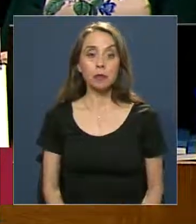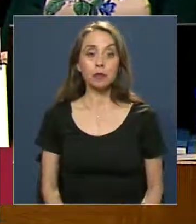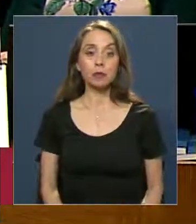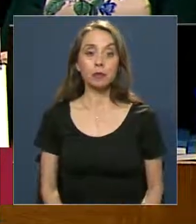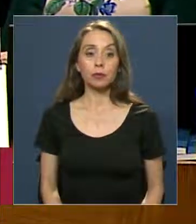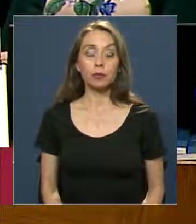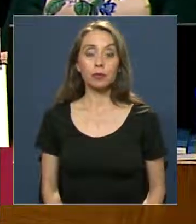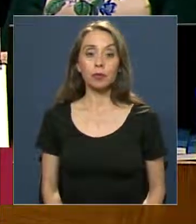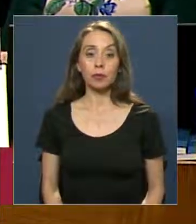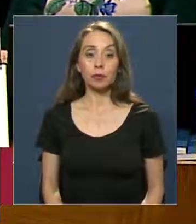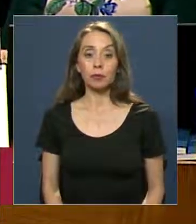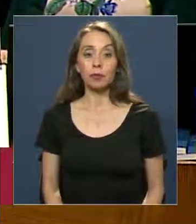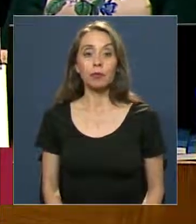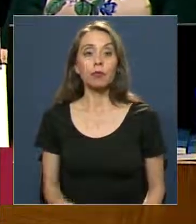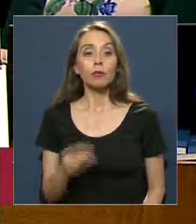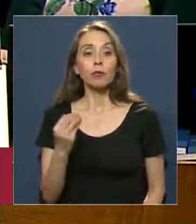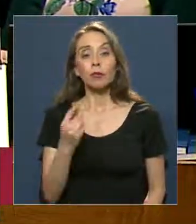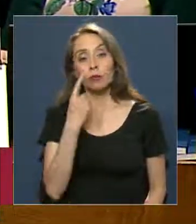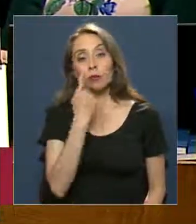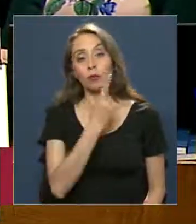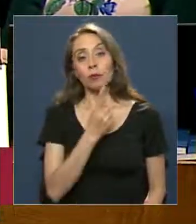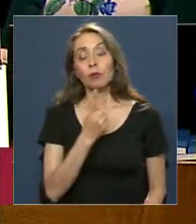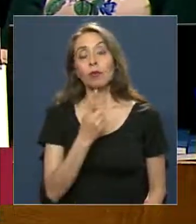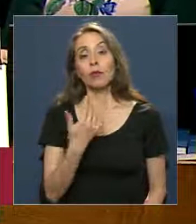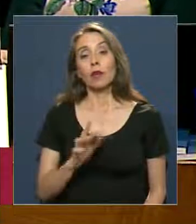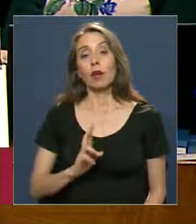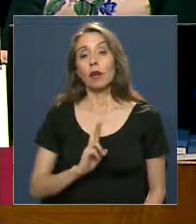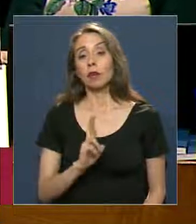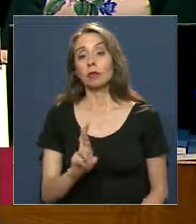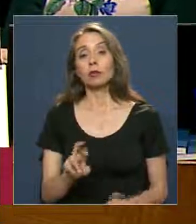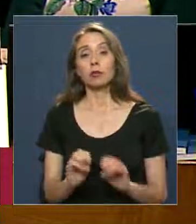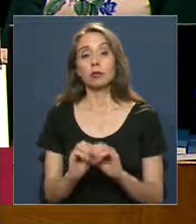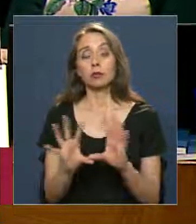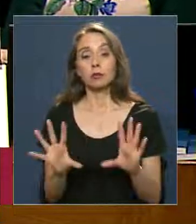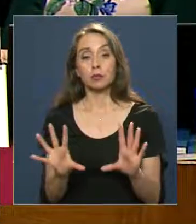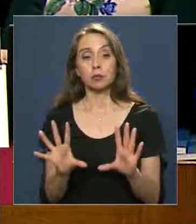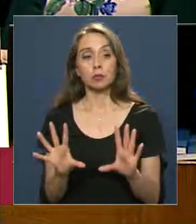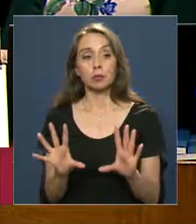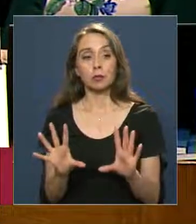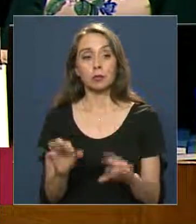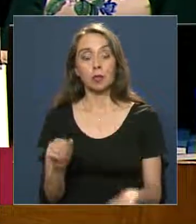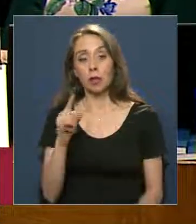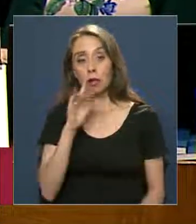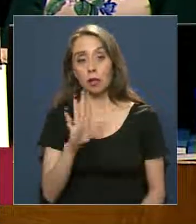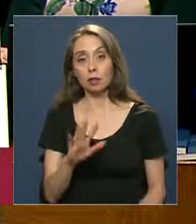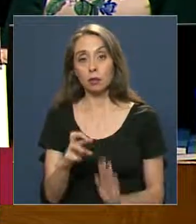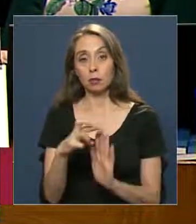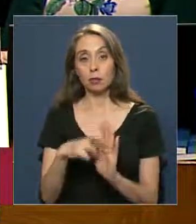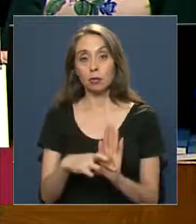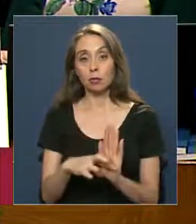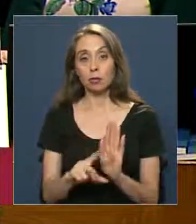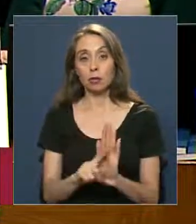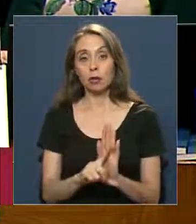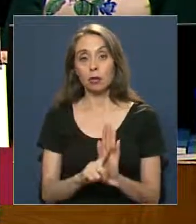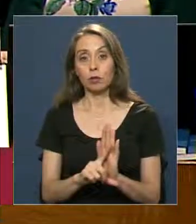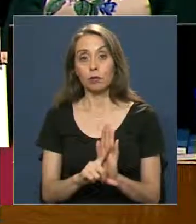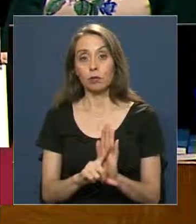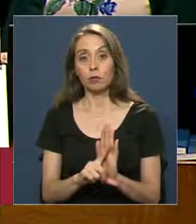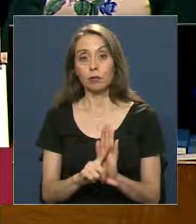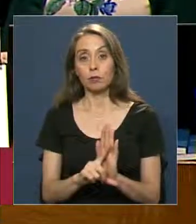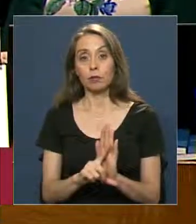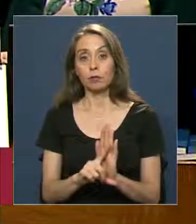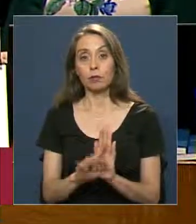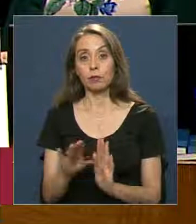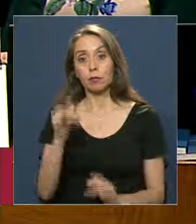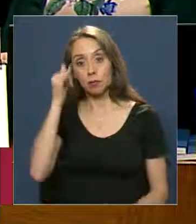Bien. Muy bien. El resultado ha sido claro. Así las cosas. El proyecto pasa.